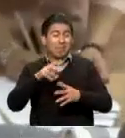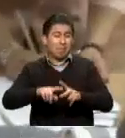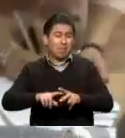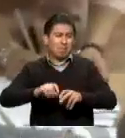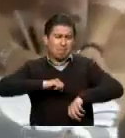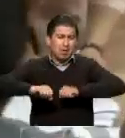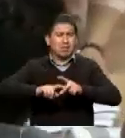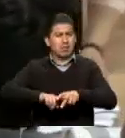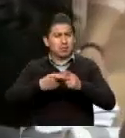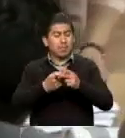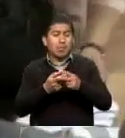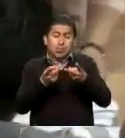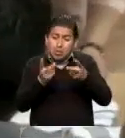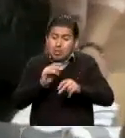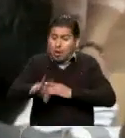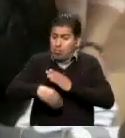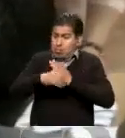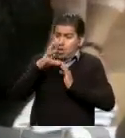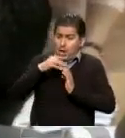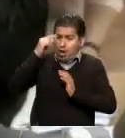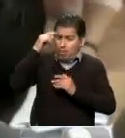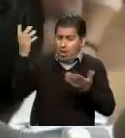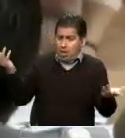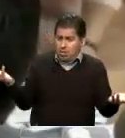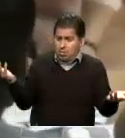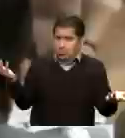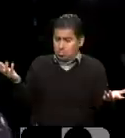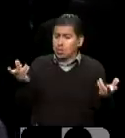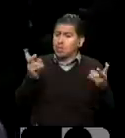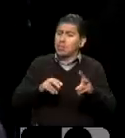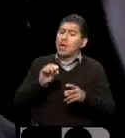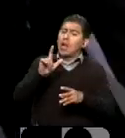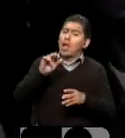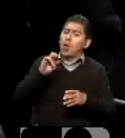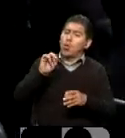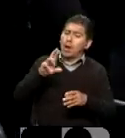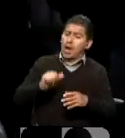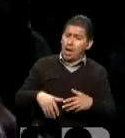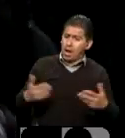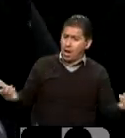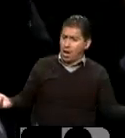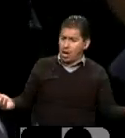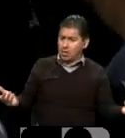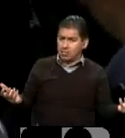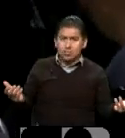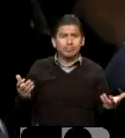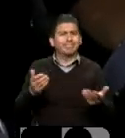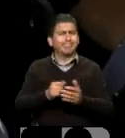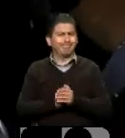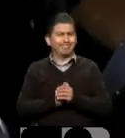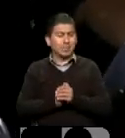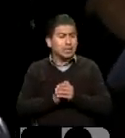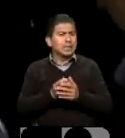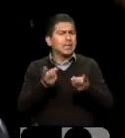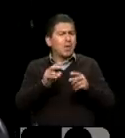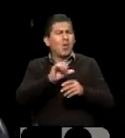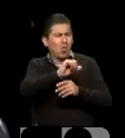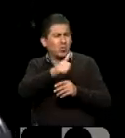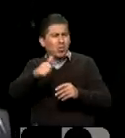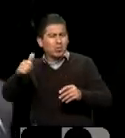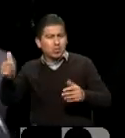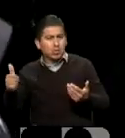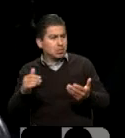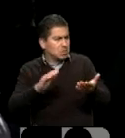expresidente Rafael Correa, Pamela Martínez, y su exasistente Laura Terán, que posteriormente se vinculó al exsecretario jurídico de la